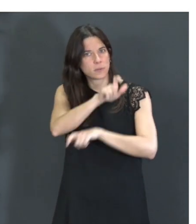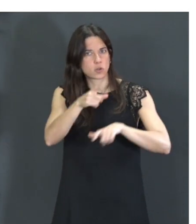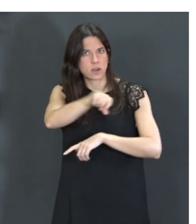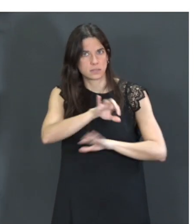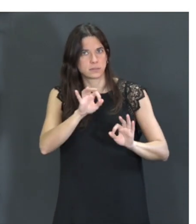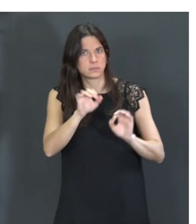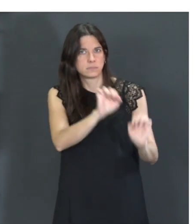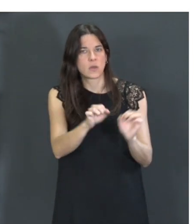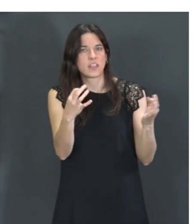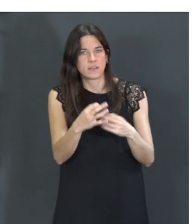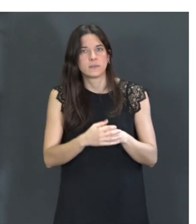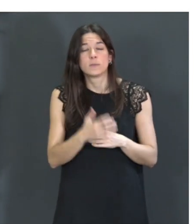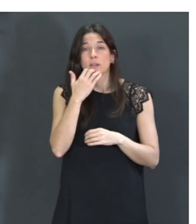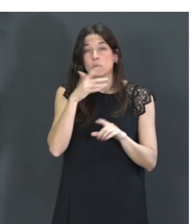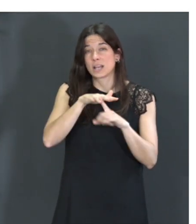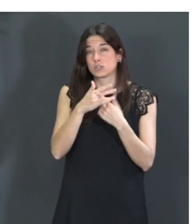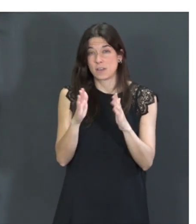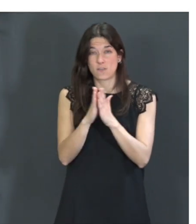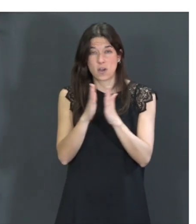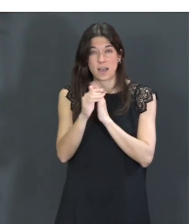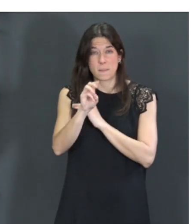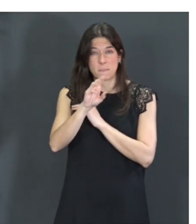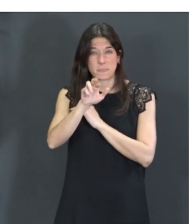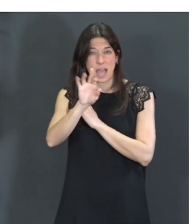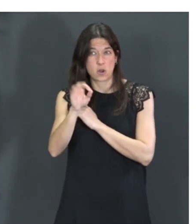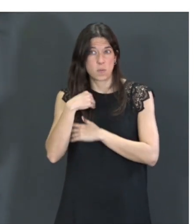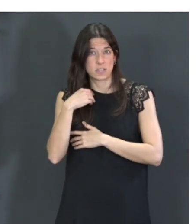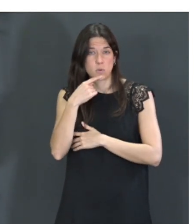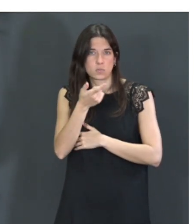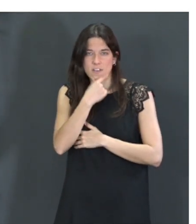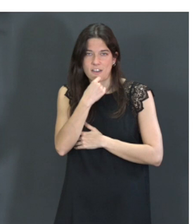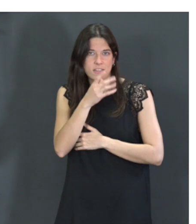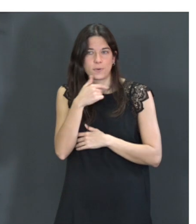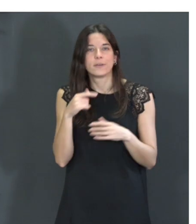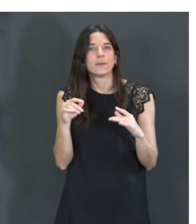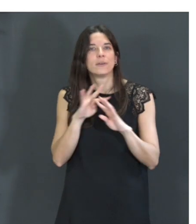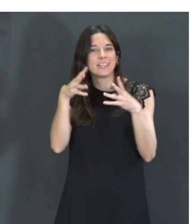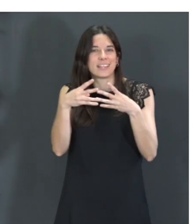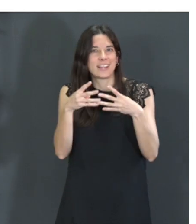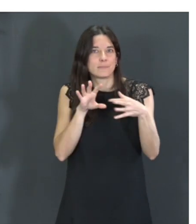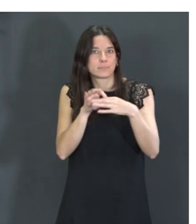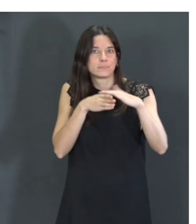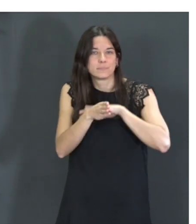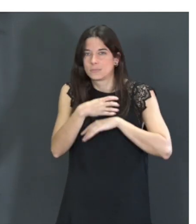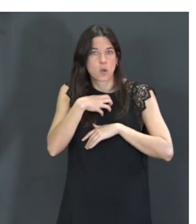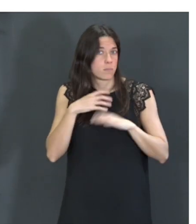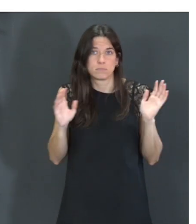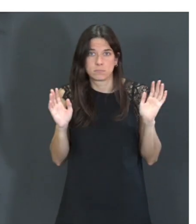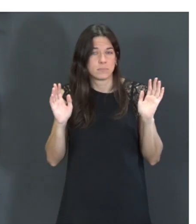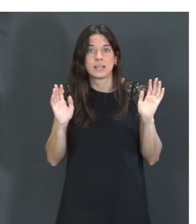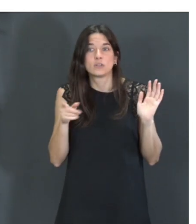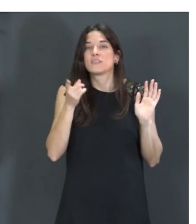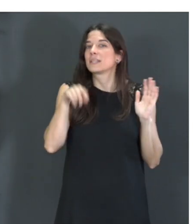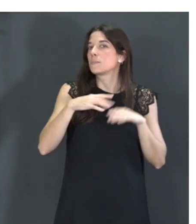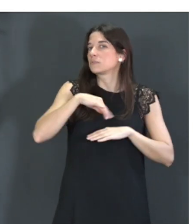Por ejemplo, en el caso de paro eso es muy sencillo porque no tiene conexión a Internet. Claro, eso también limita las posibilidades, y si queremos dotarle de